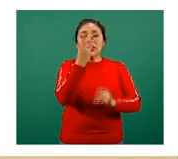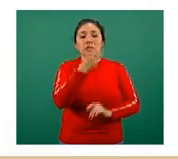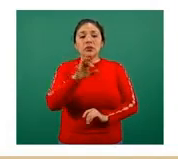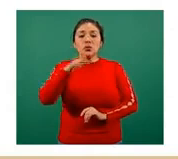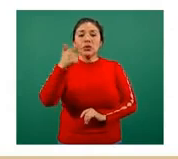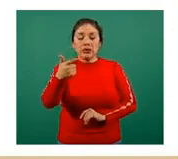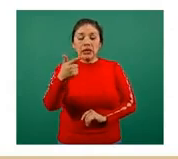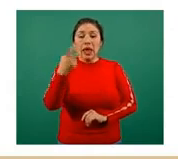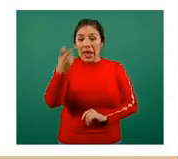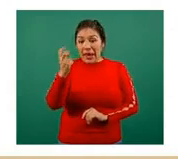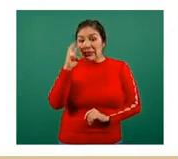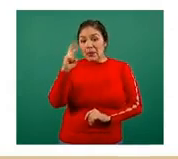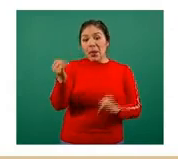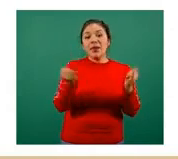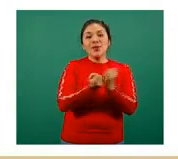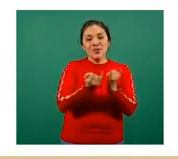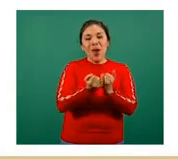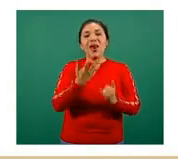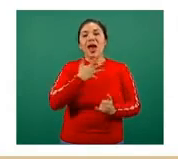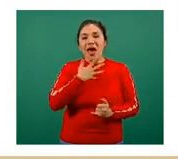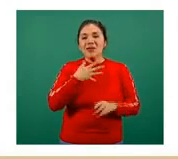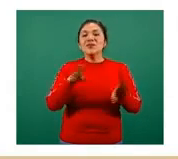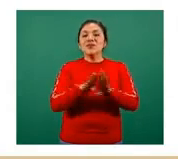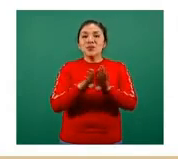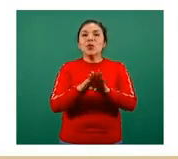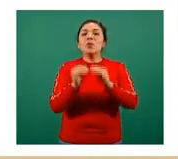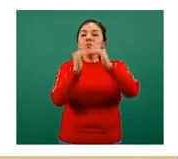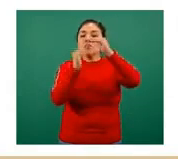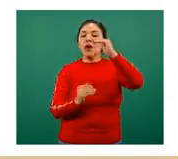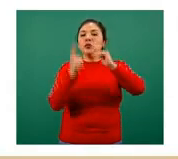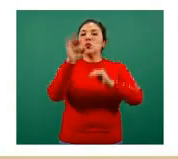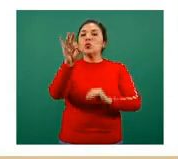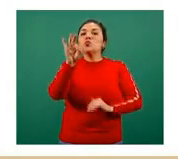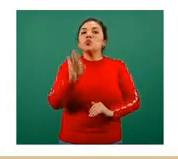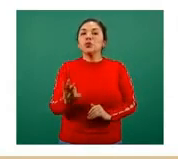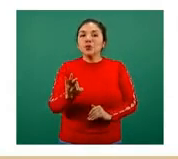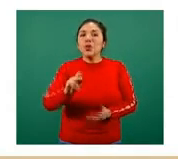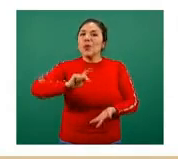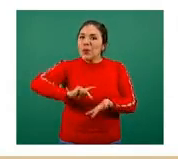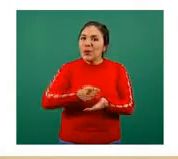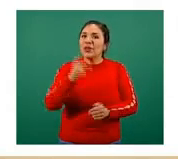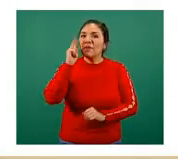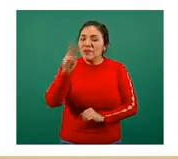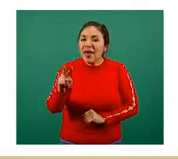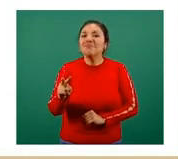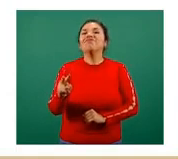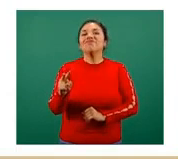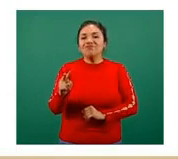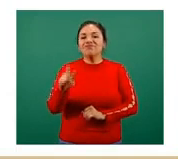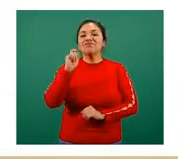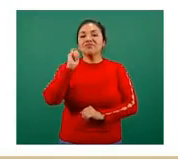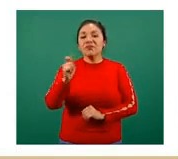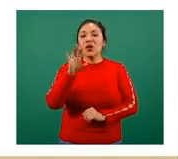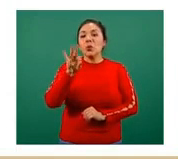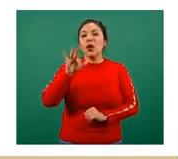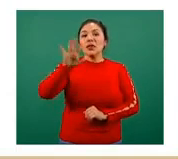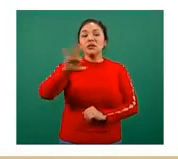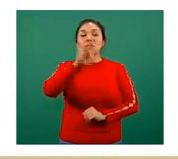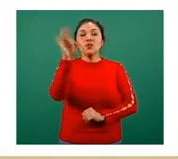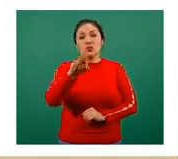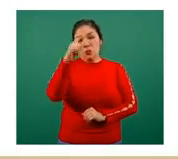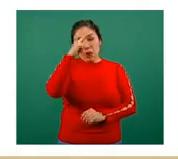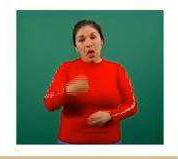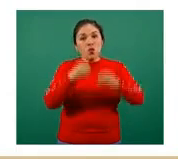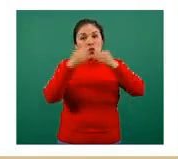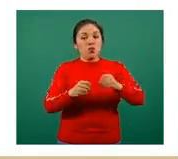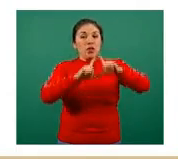tipo de camas vemos también nuevamente la disminución de otro punto porcentual, siendo 45% la